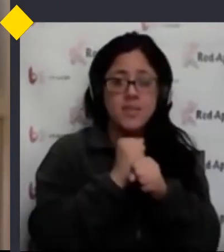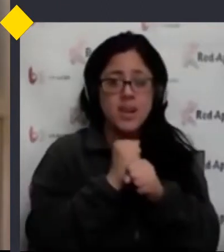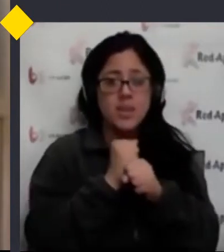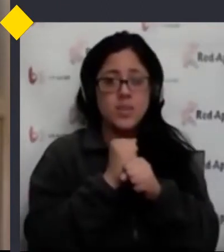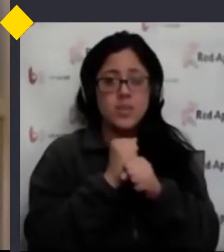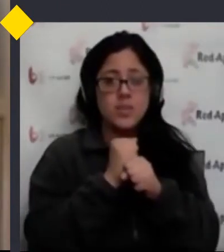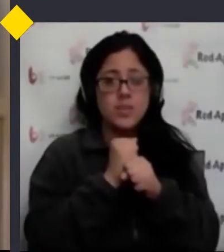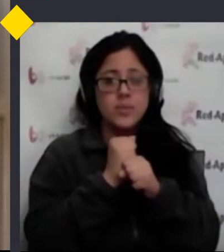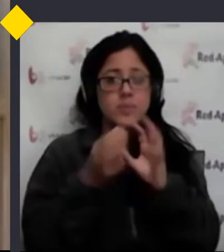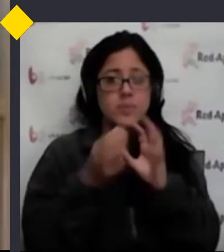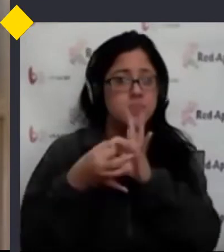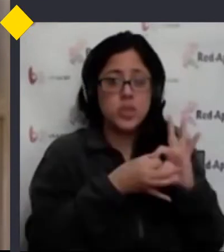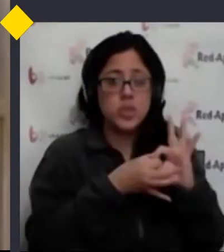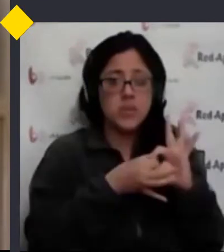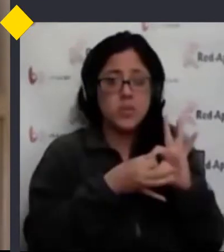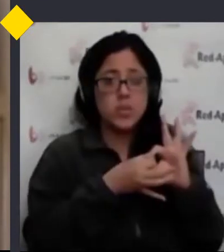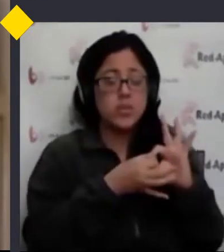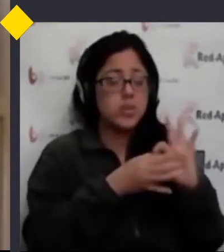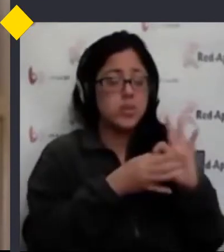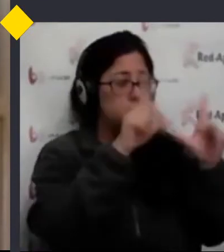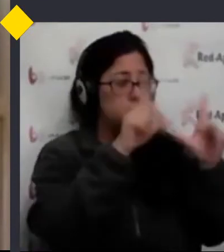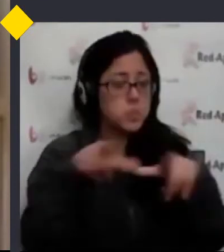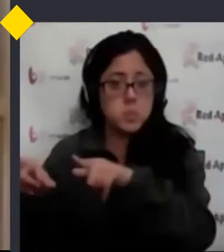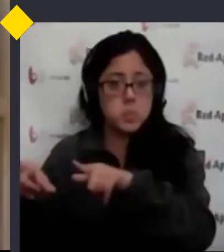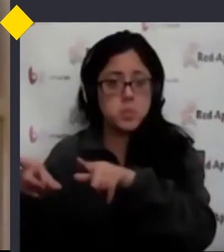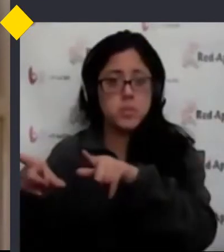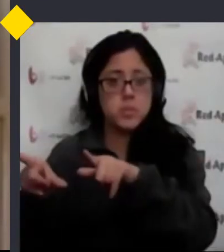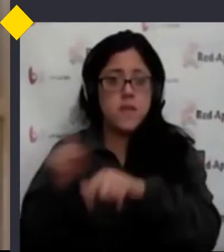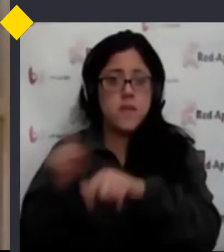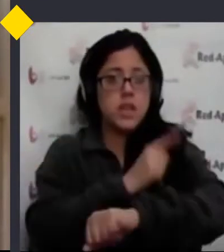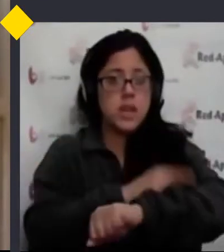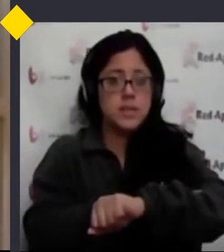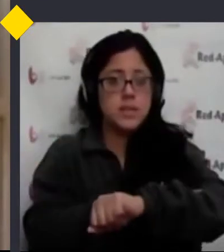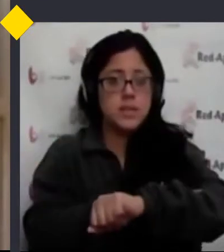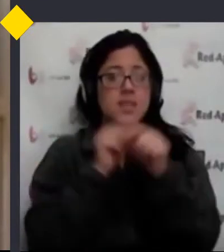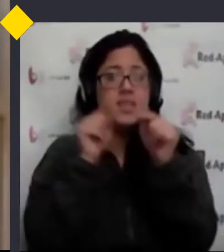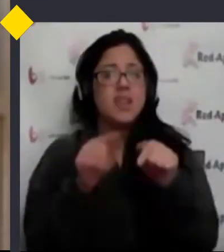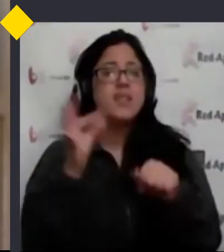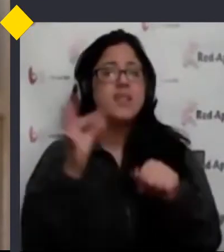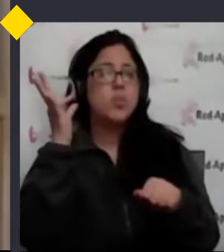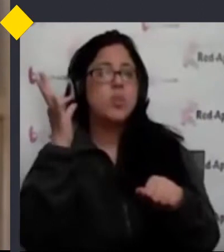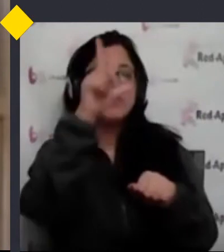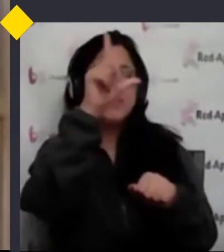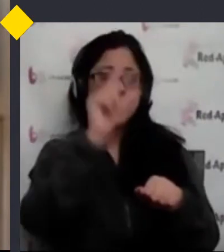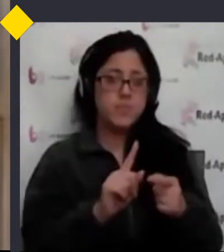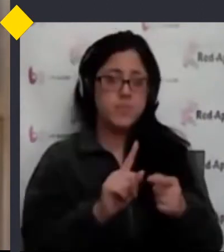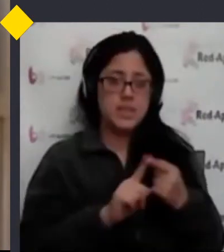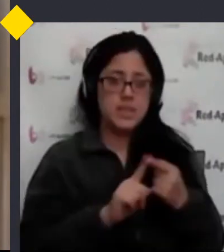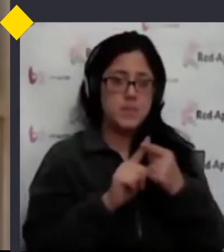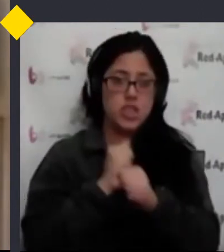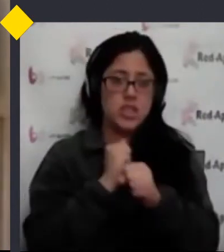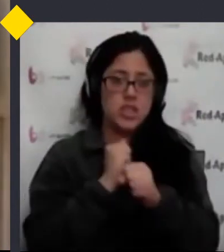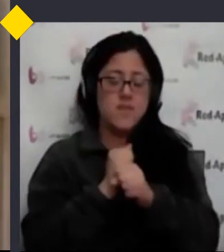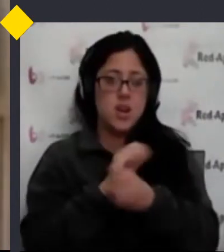verse fortalecidas en la etapa de reactivación son aquellas que las mujeres tienen una muy baja participación, porque tuvo la construcción,